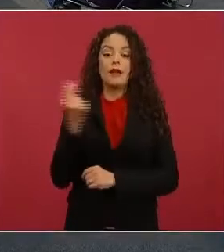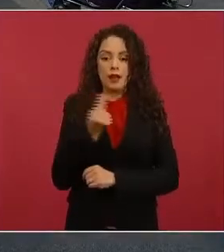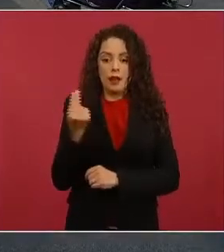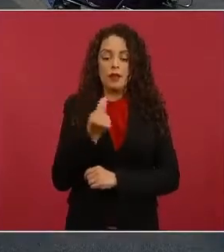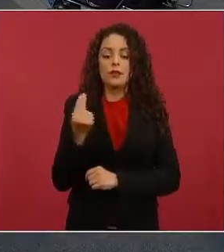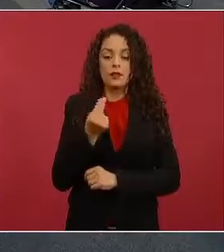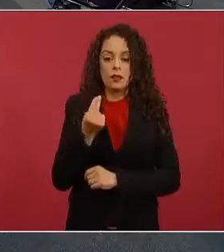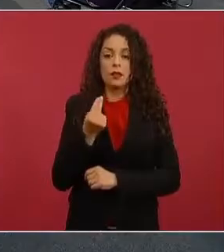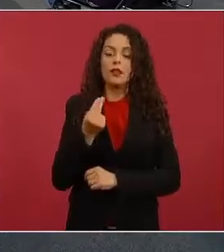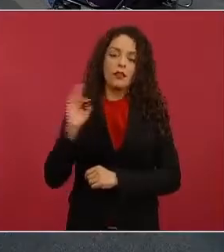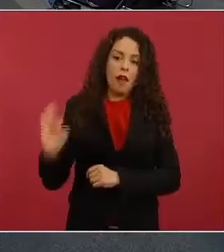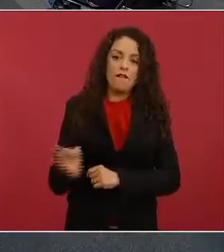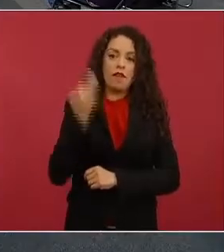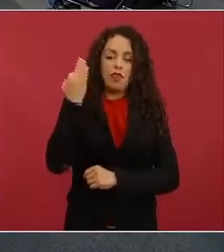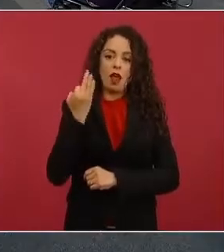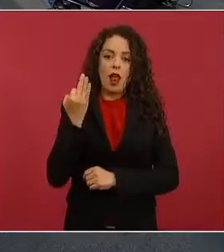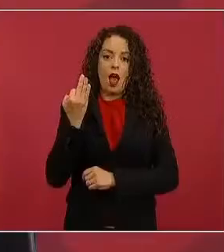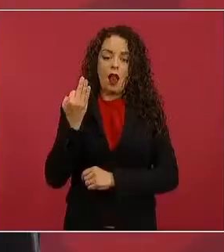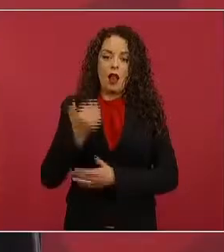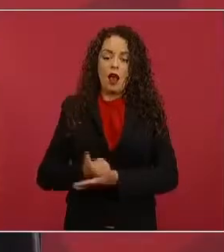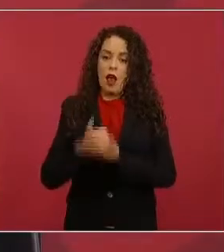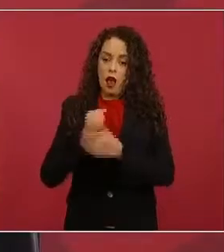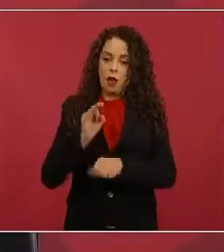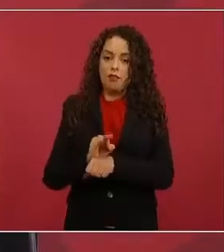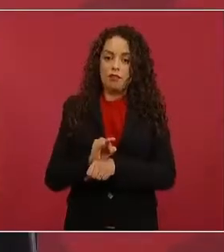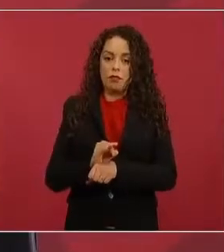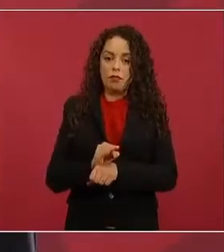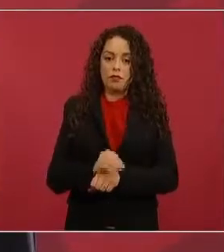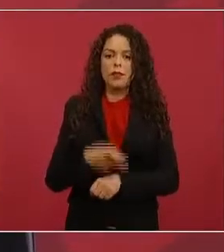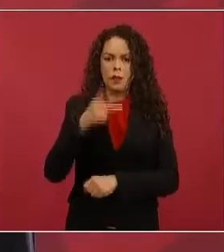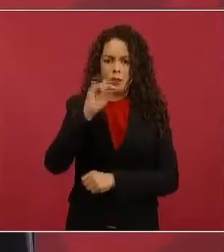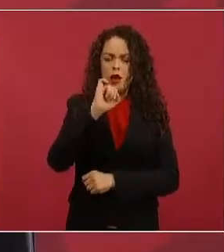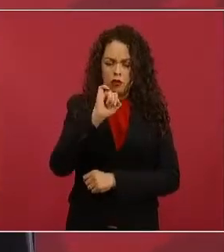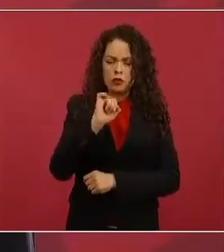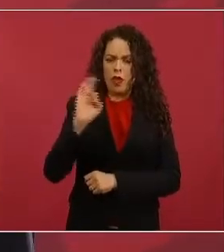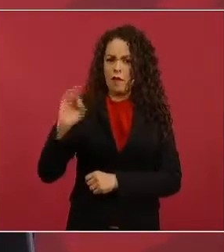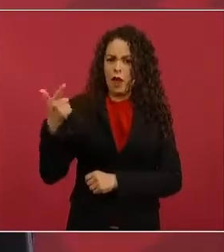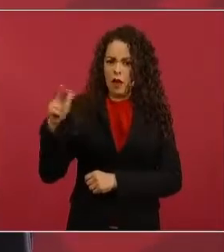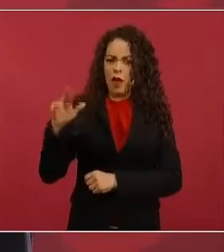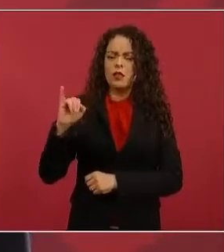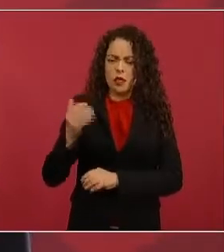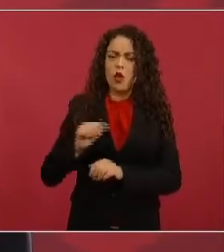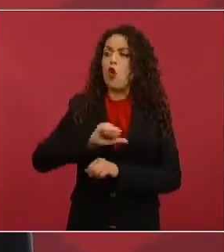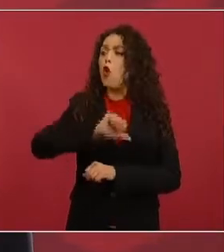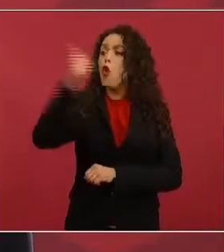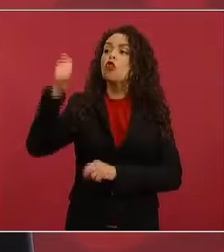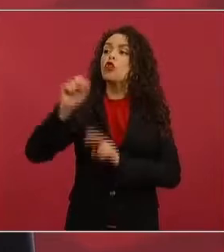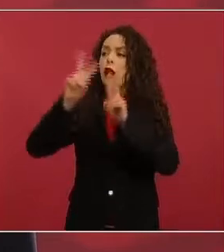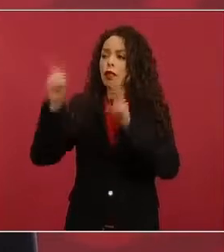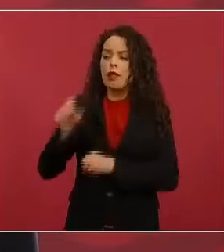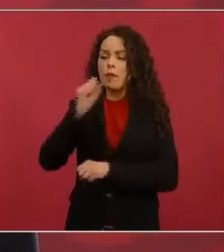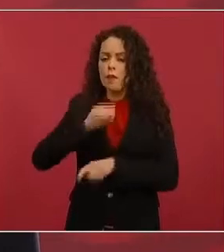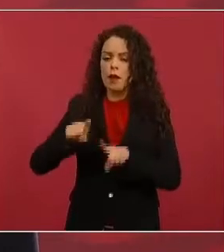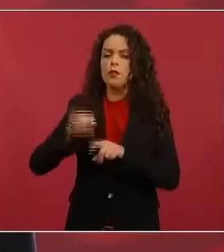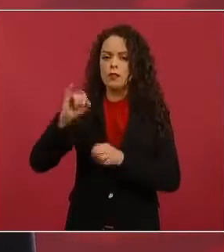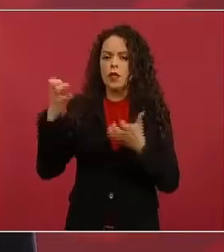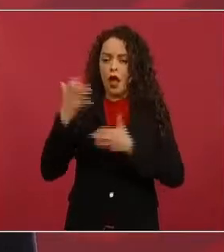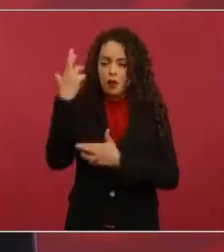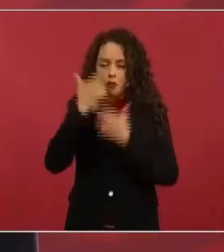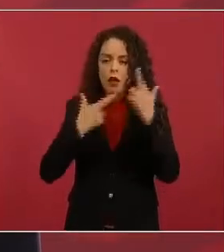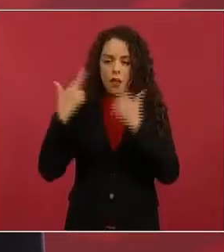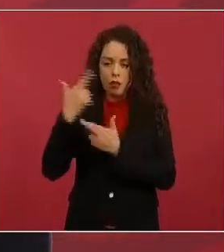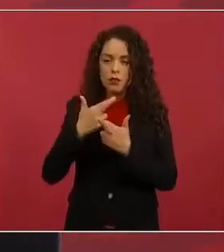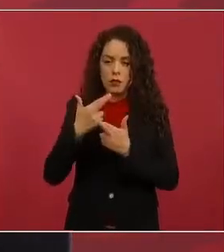las instancias sí, federales. Pero sí lo ha hecho la Fiscalía General en otros casos, pero sería